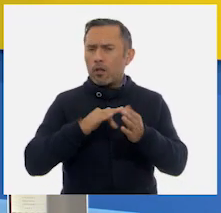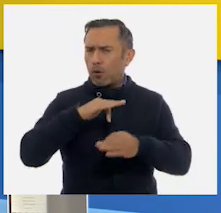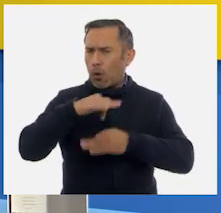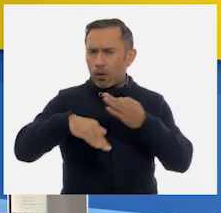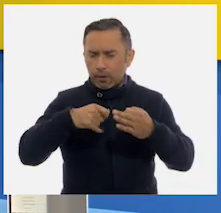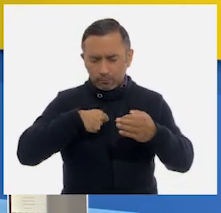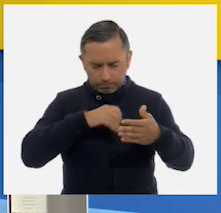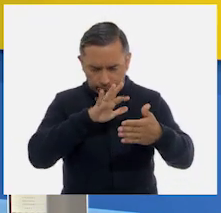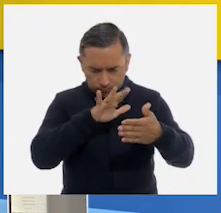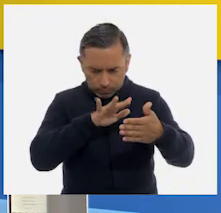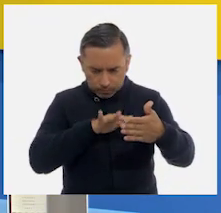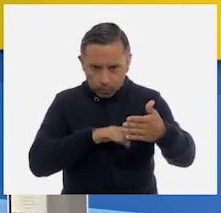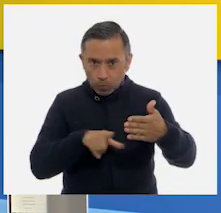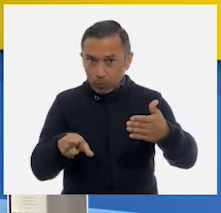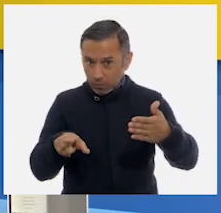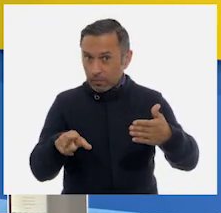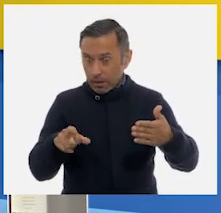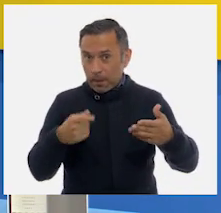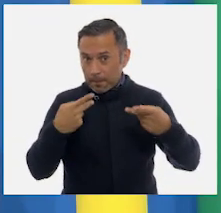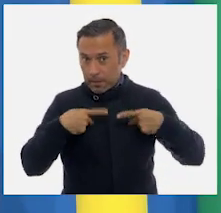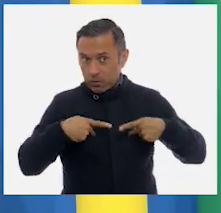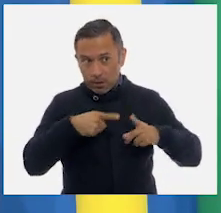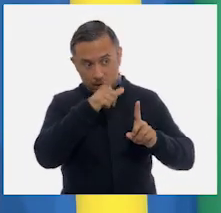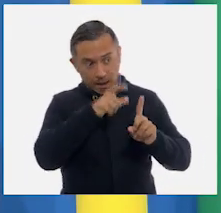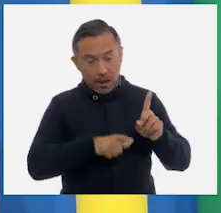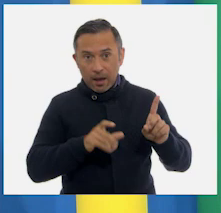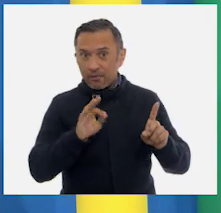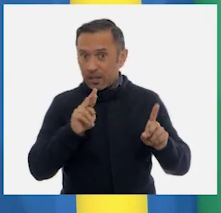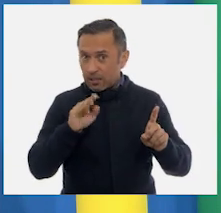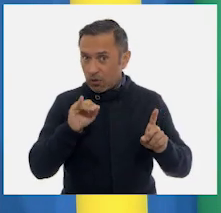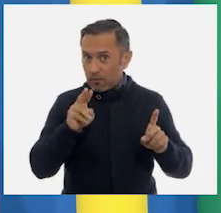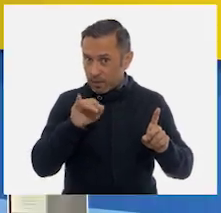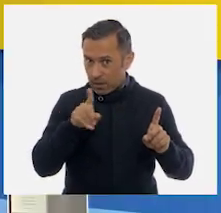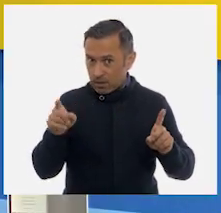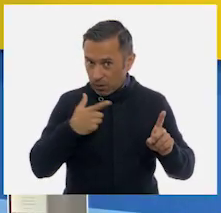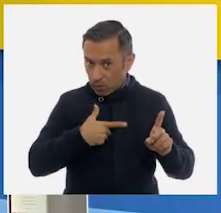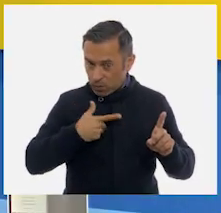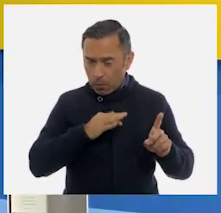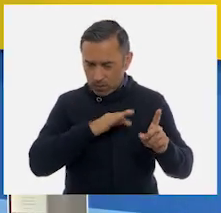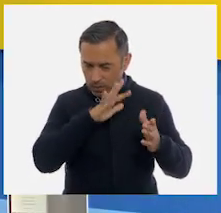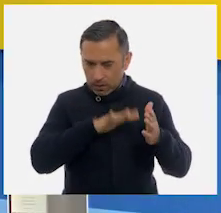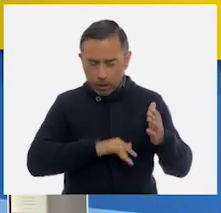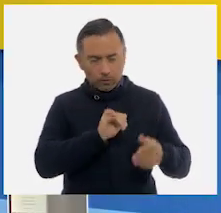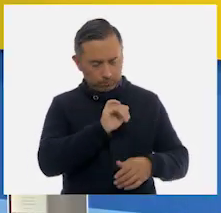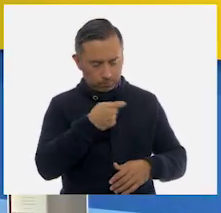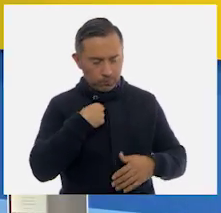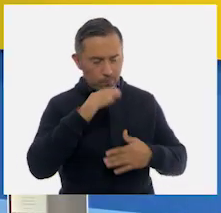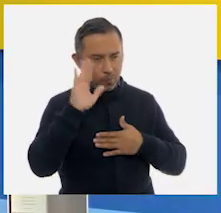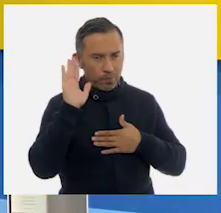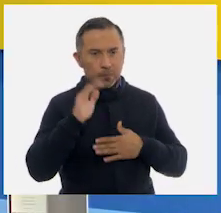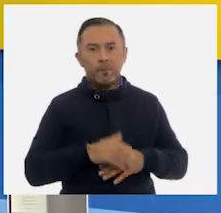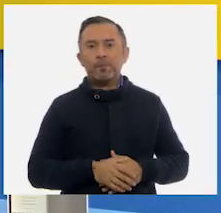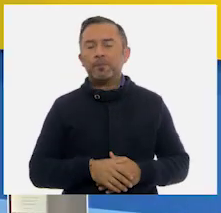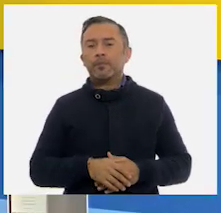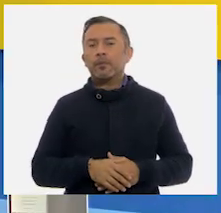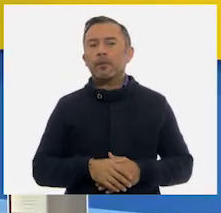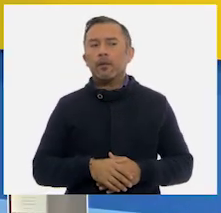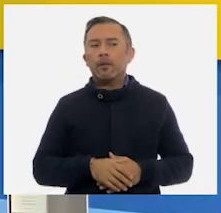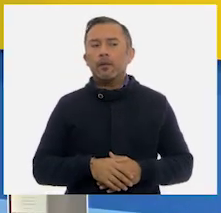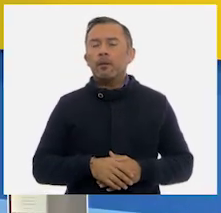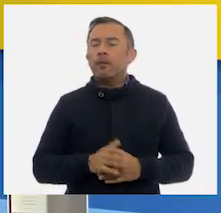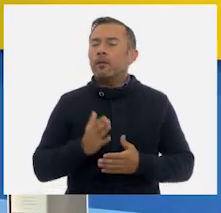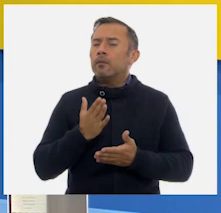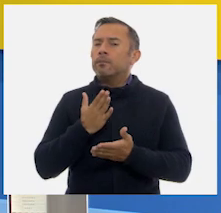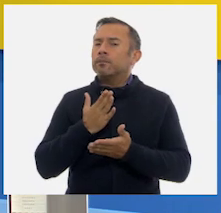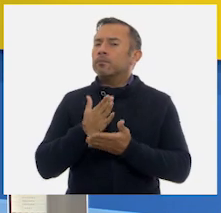si te atrae tanto el personaje de Francisco Villa. Así lo haré, lo prometo. Por otro lado, ¿qué podrías decirme sobre